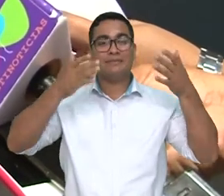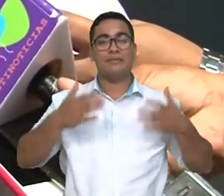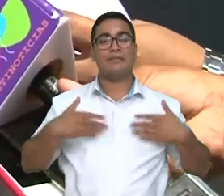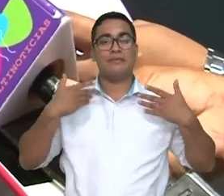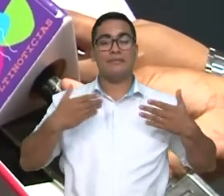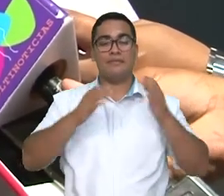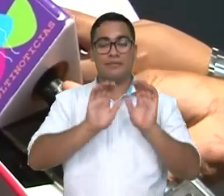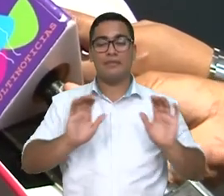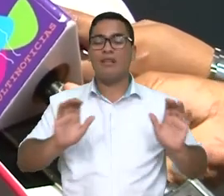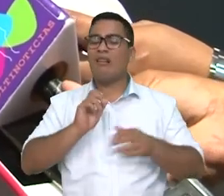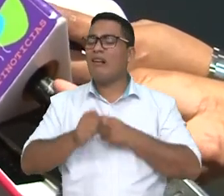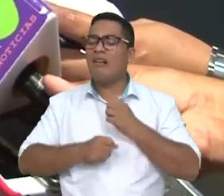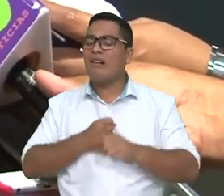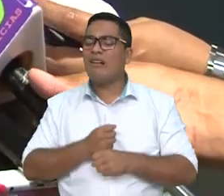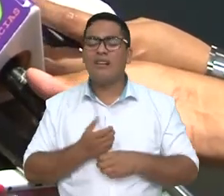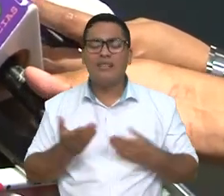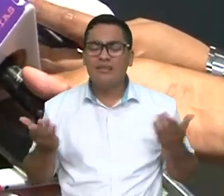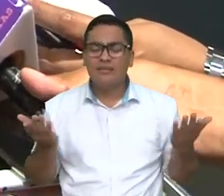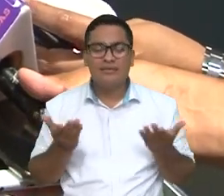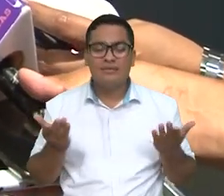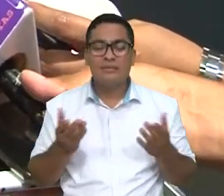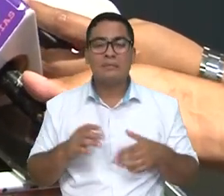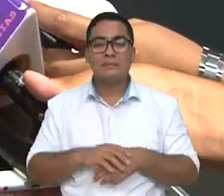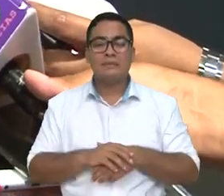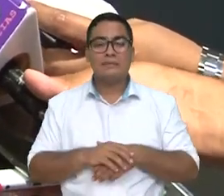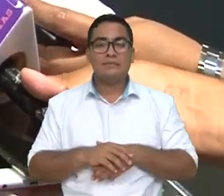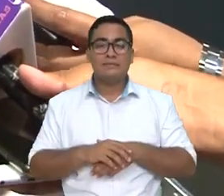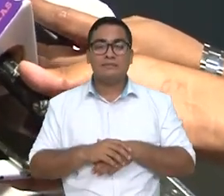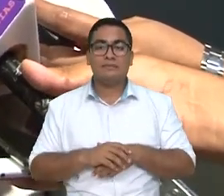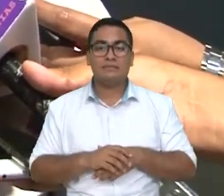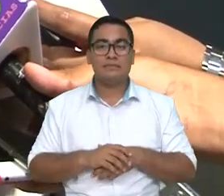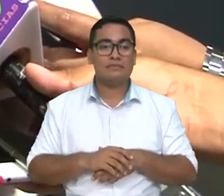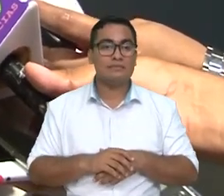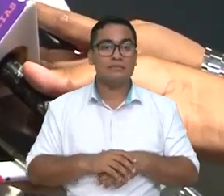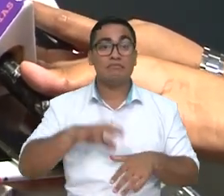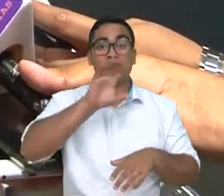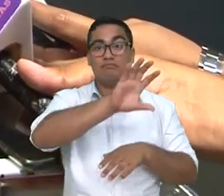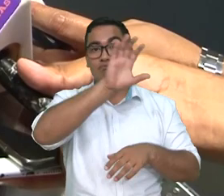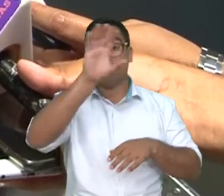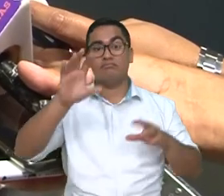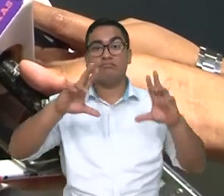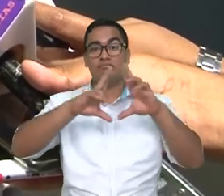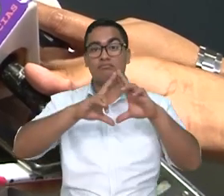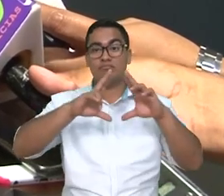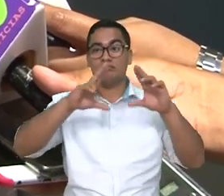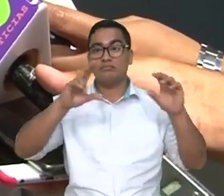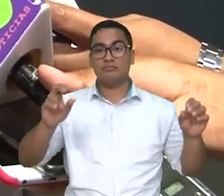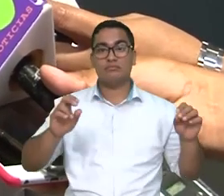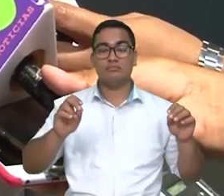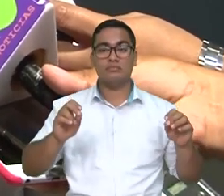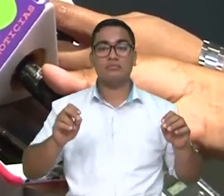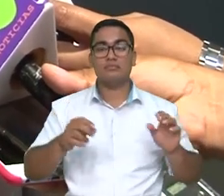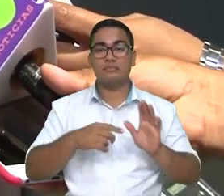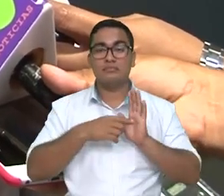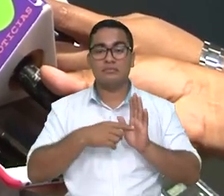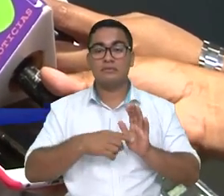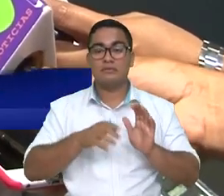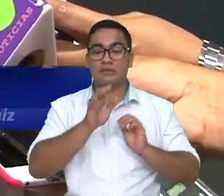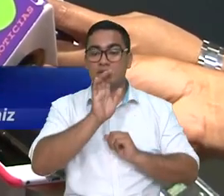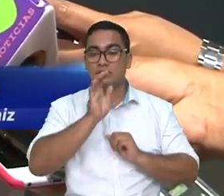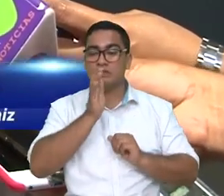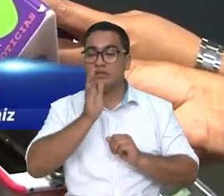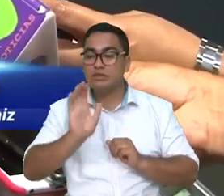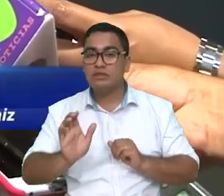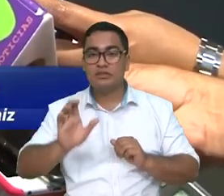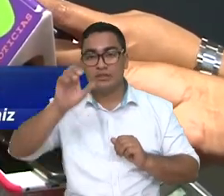tienen los que están siendo operados y de qué parte del país? De todo Nicaragua, si escucharon, hay niños de